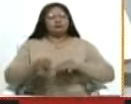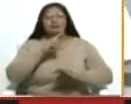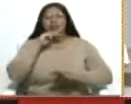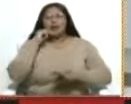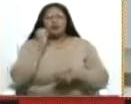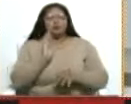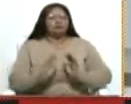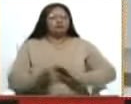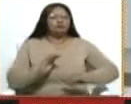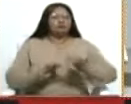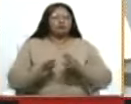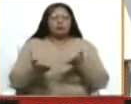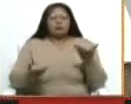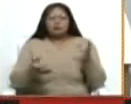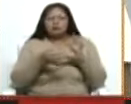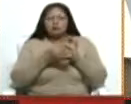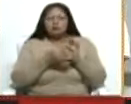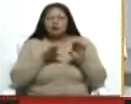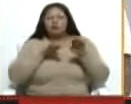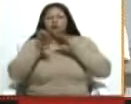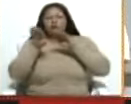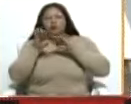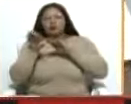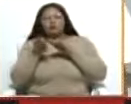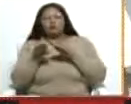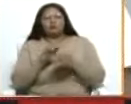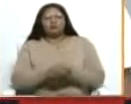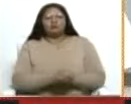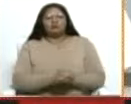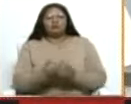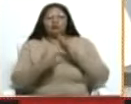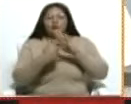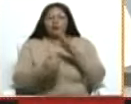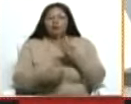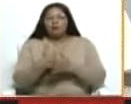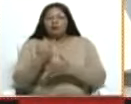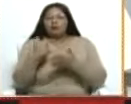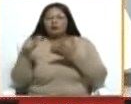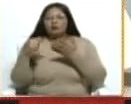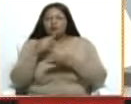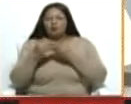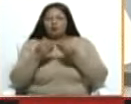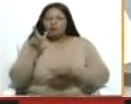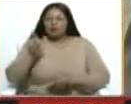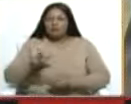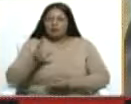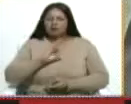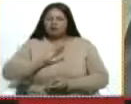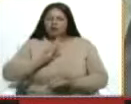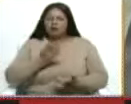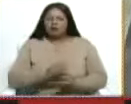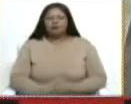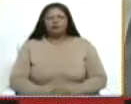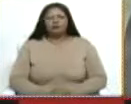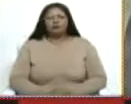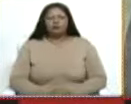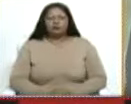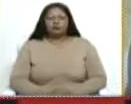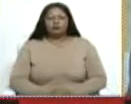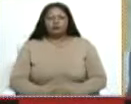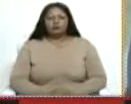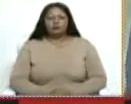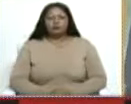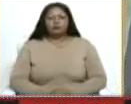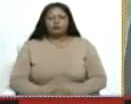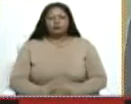y entonces lo puedes compaginar con el turismo, y así vamos mostrando un poco más de lo que somos como venezolanos. Bueno, precisamente uno de esos